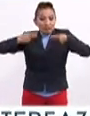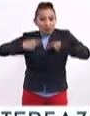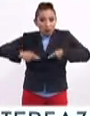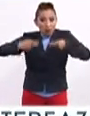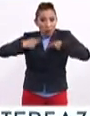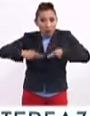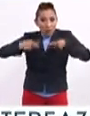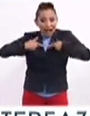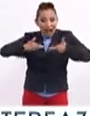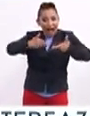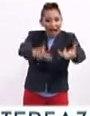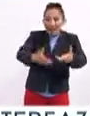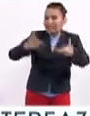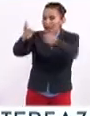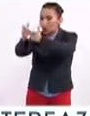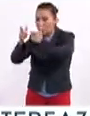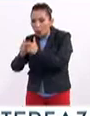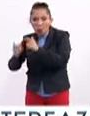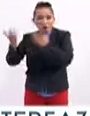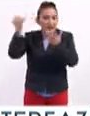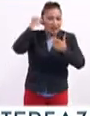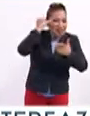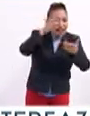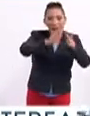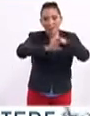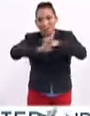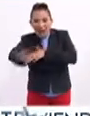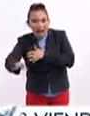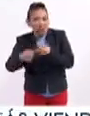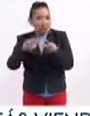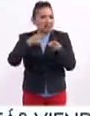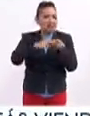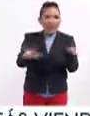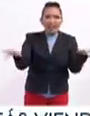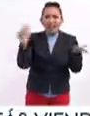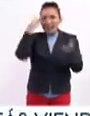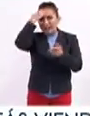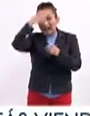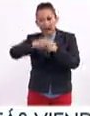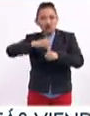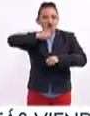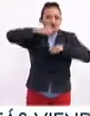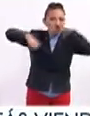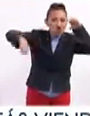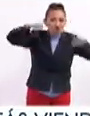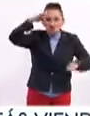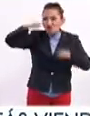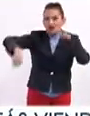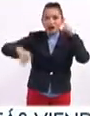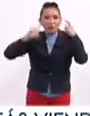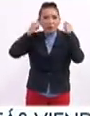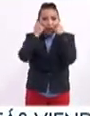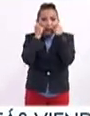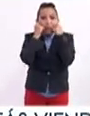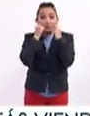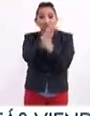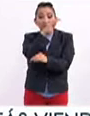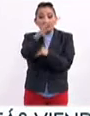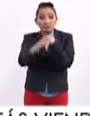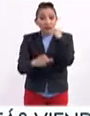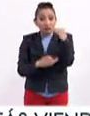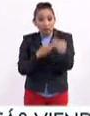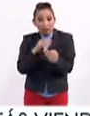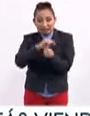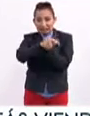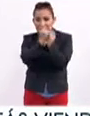caravana, los de la calle, quien sea. Es indígena, migrante, adulto mayor. Que esté en territorio nacional. Dice transgénero,